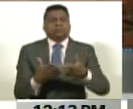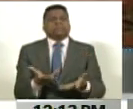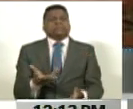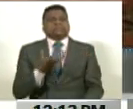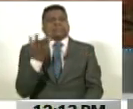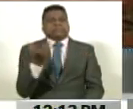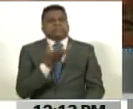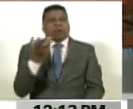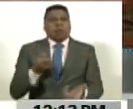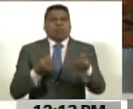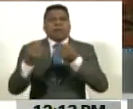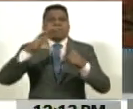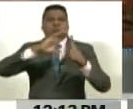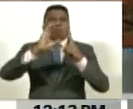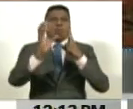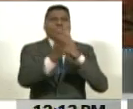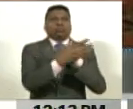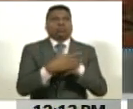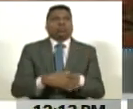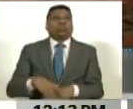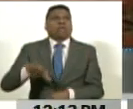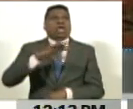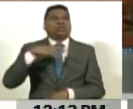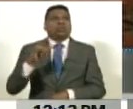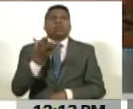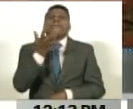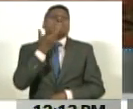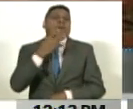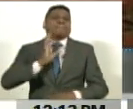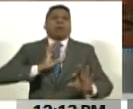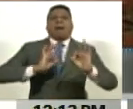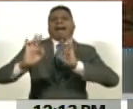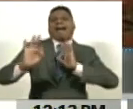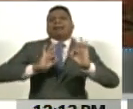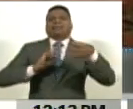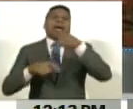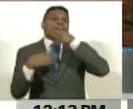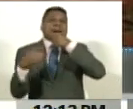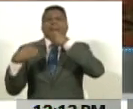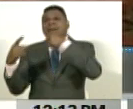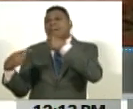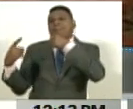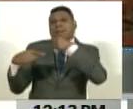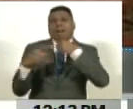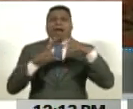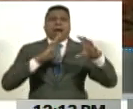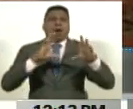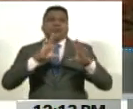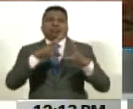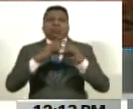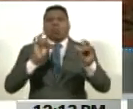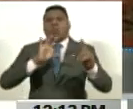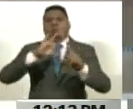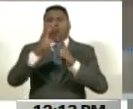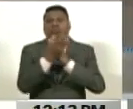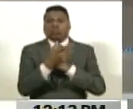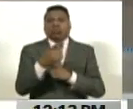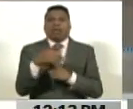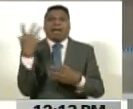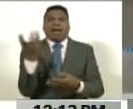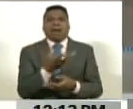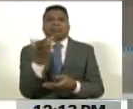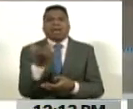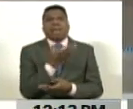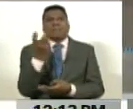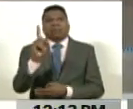es de cultura, un camión donde llevamos nuestros artistas, donde llevamos nuestras propuestas culturales, nuestro teatro móvil, el cual, bueno, quemaron